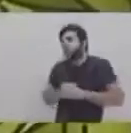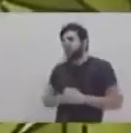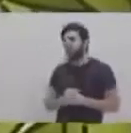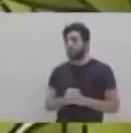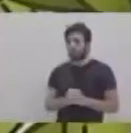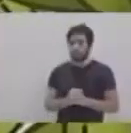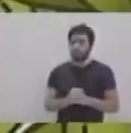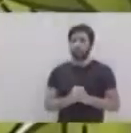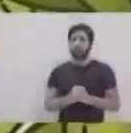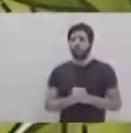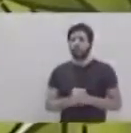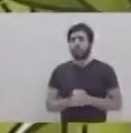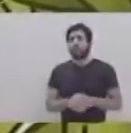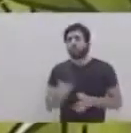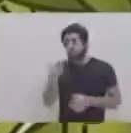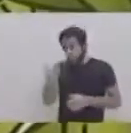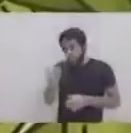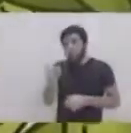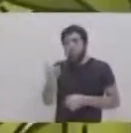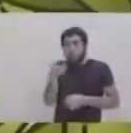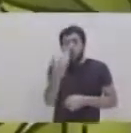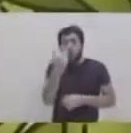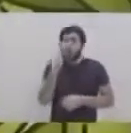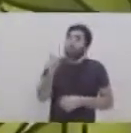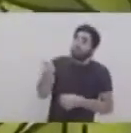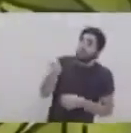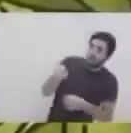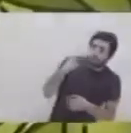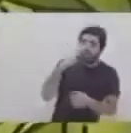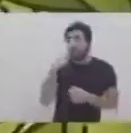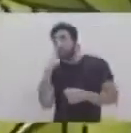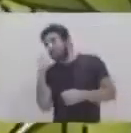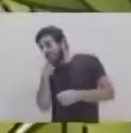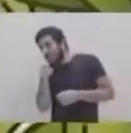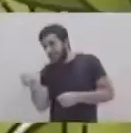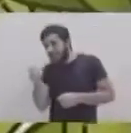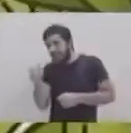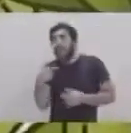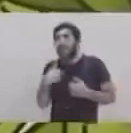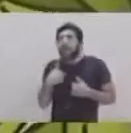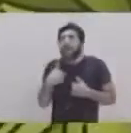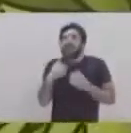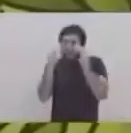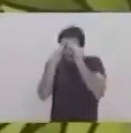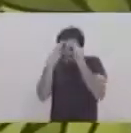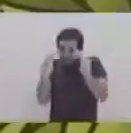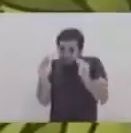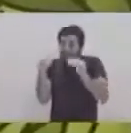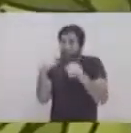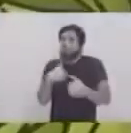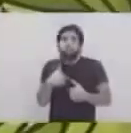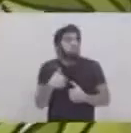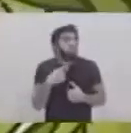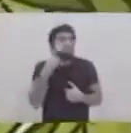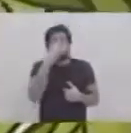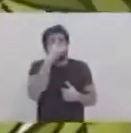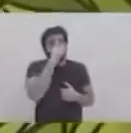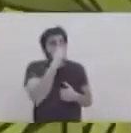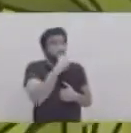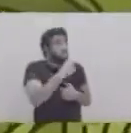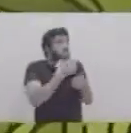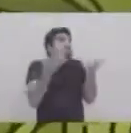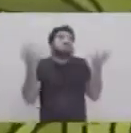comer? Tú tienes mucha comida y casa caliente, mientras que yo no tengo